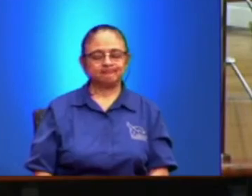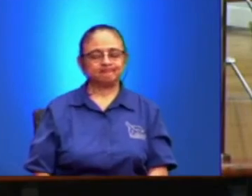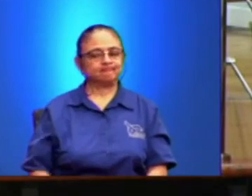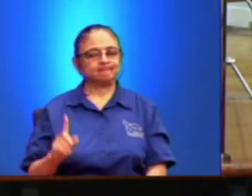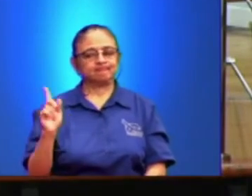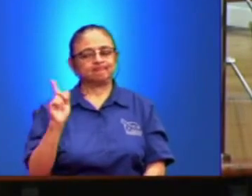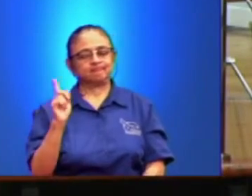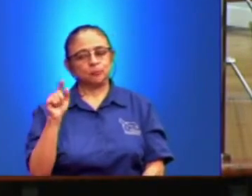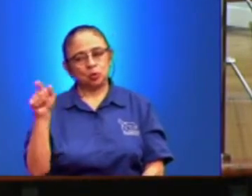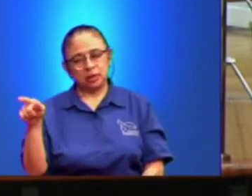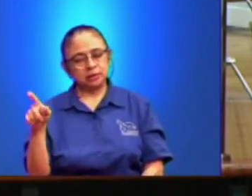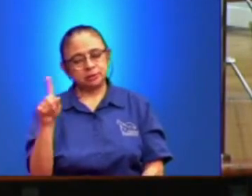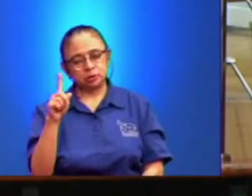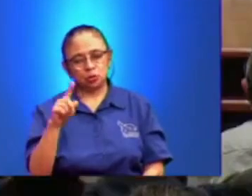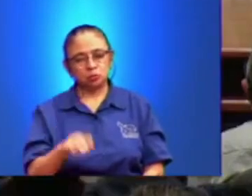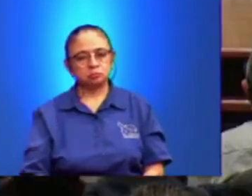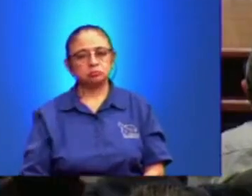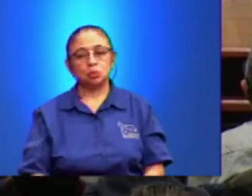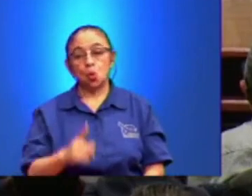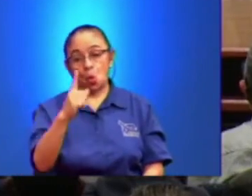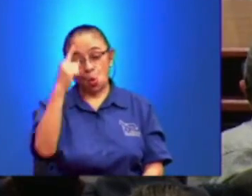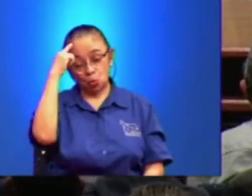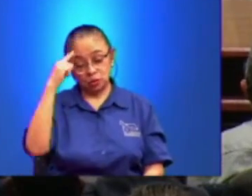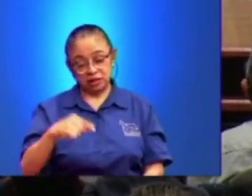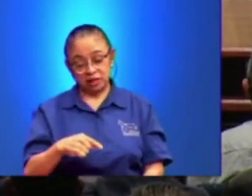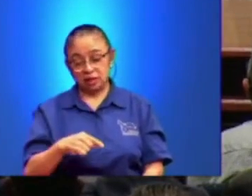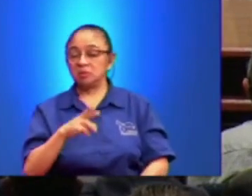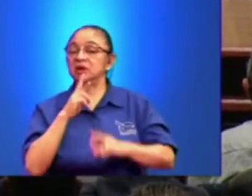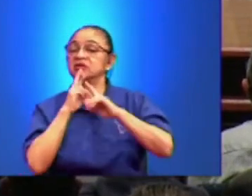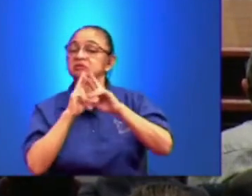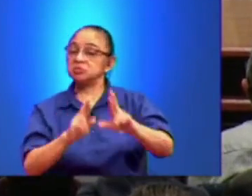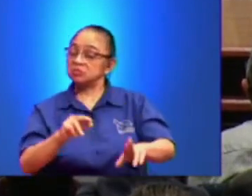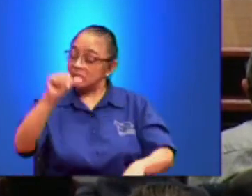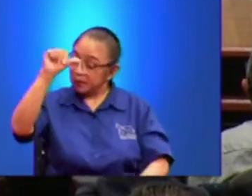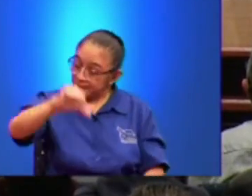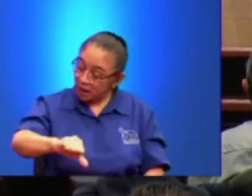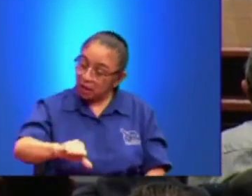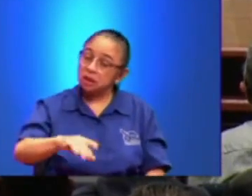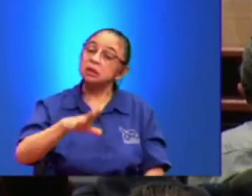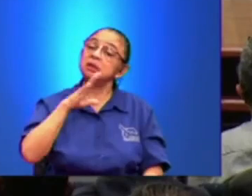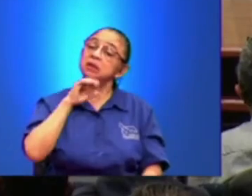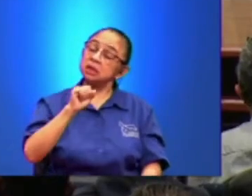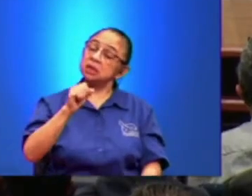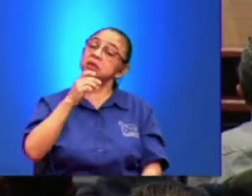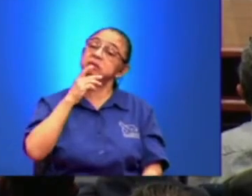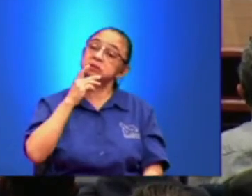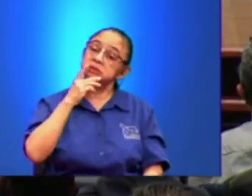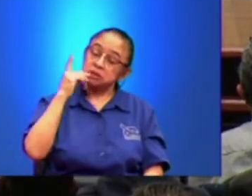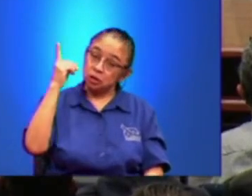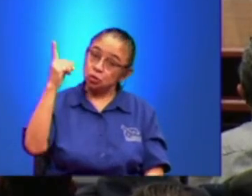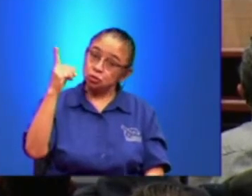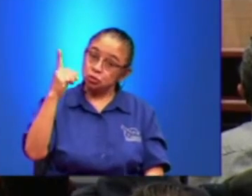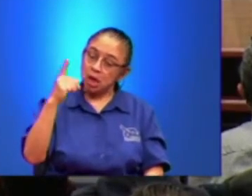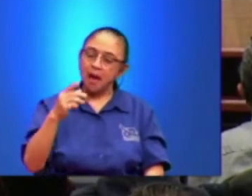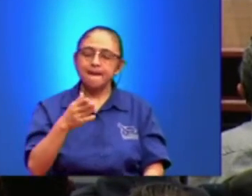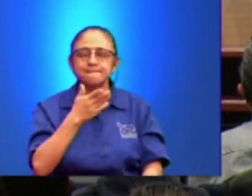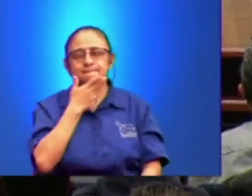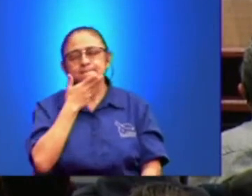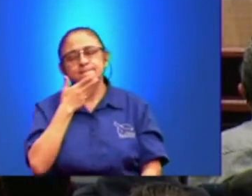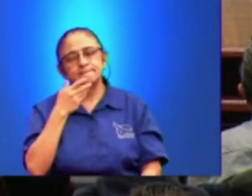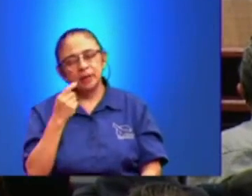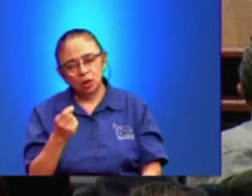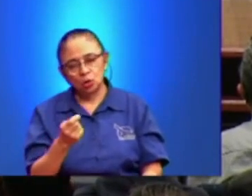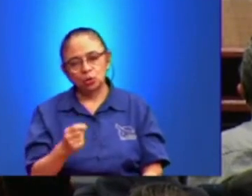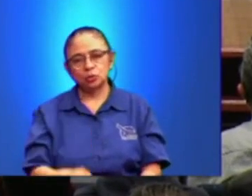y un día le voy a contestar a este profeta y lo peor es que es profeta de dios entonces para evitar que le